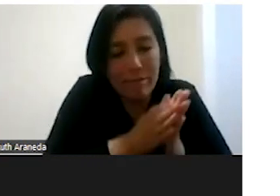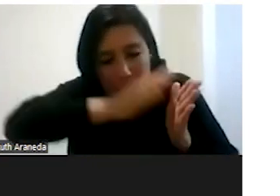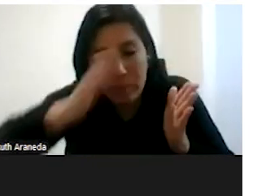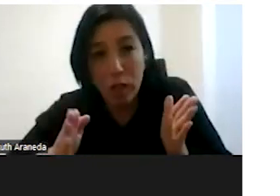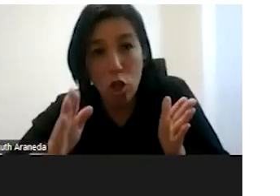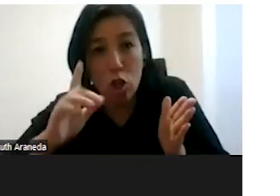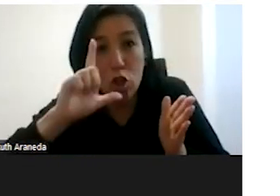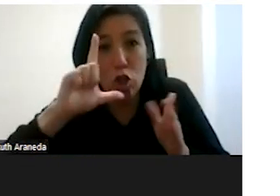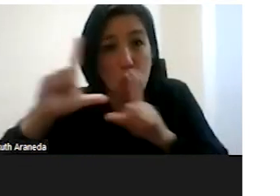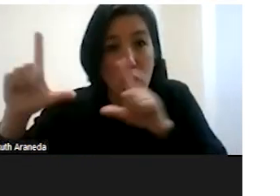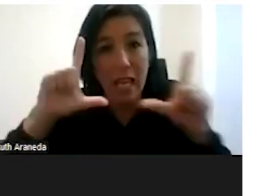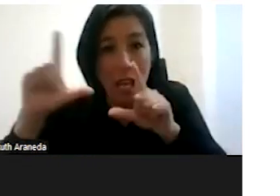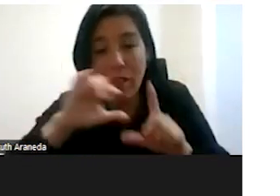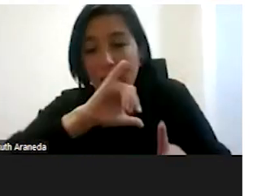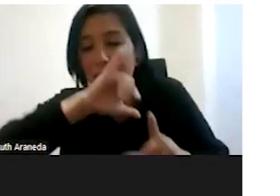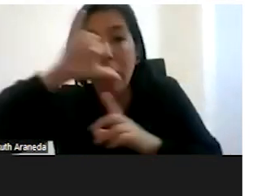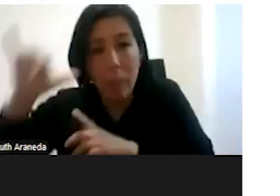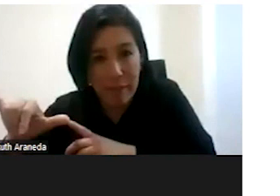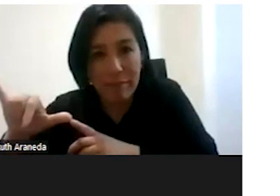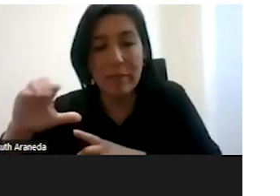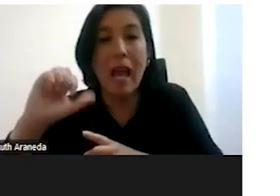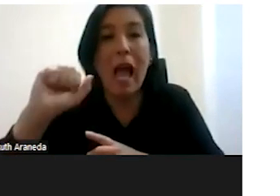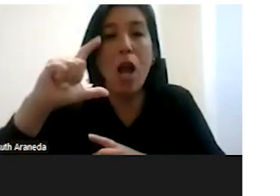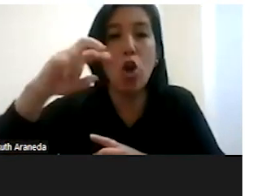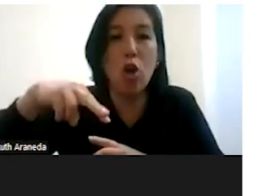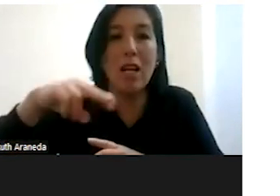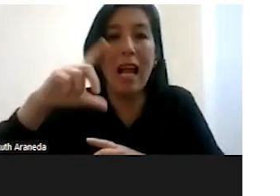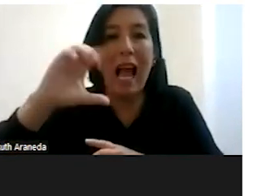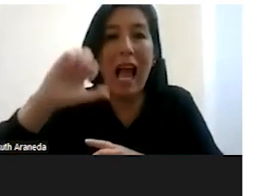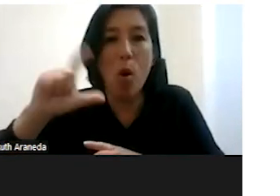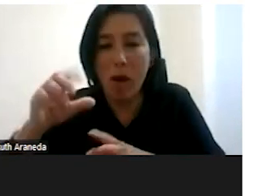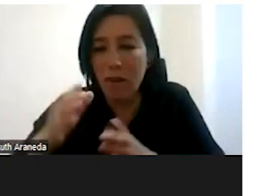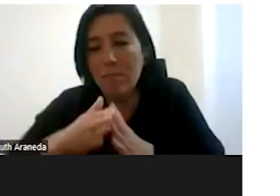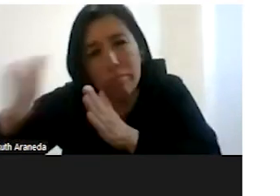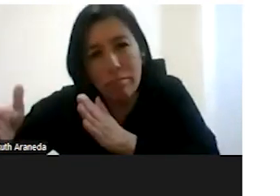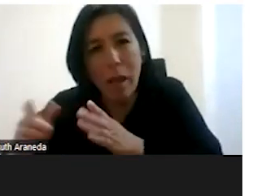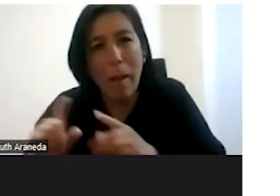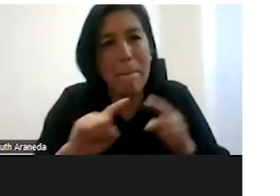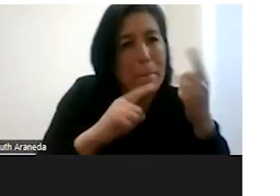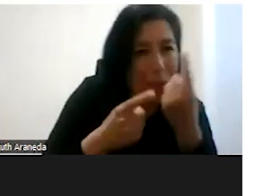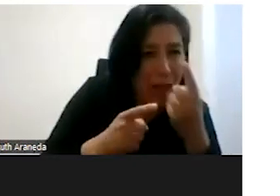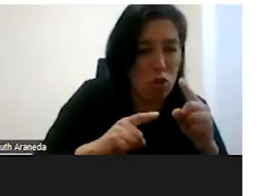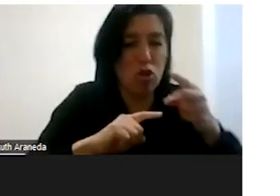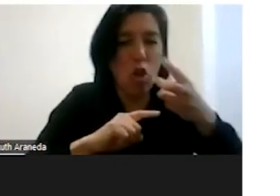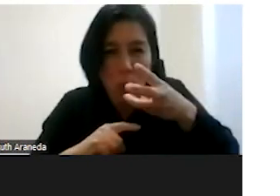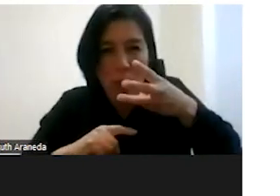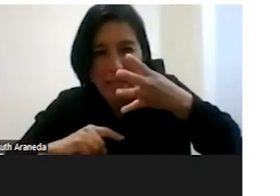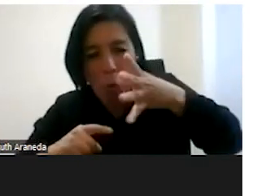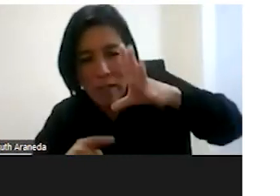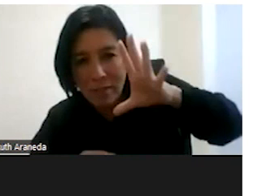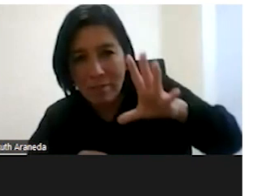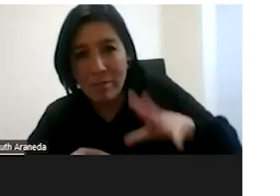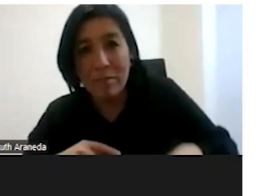en Aconcagua. Picuncha, con cabo salmón, porque son tan distintas. No tenemos esa transición que en el norte chico